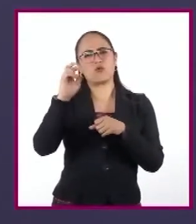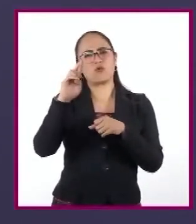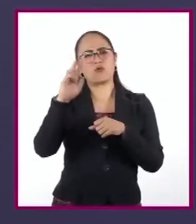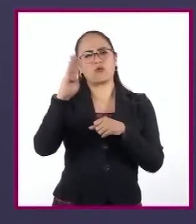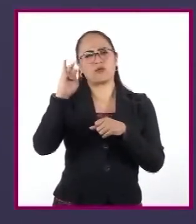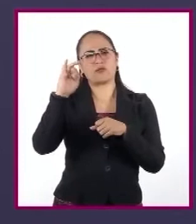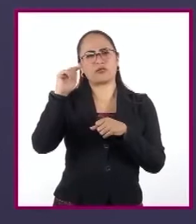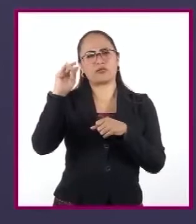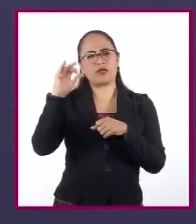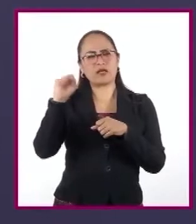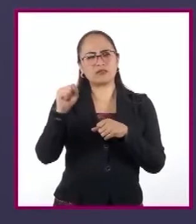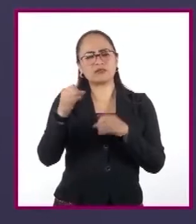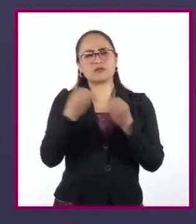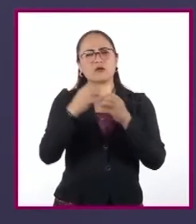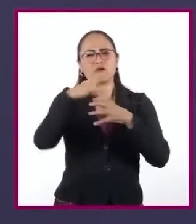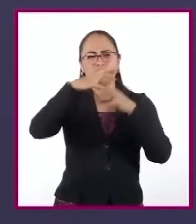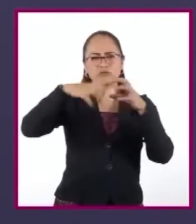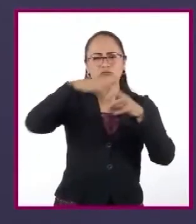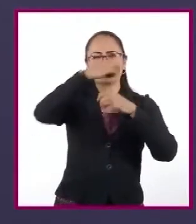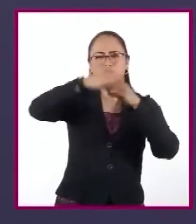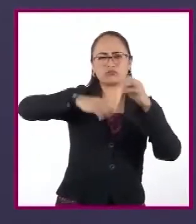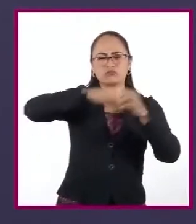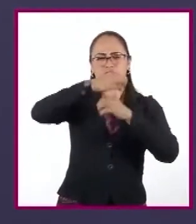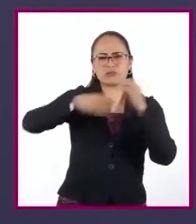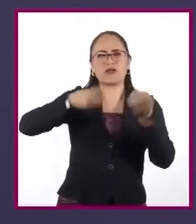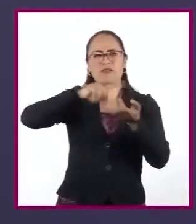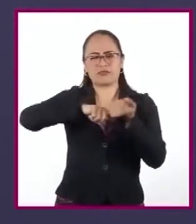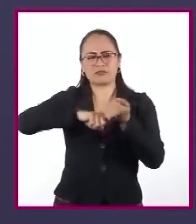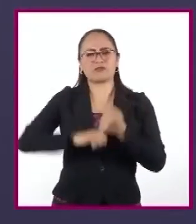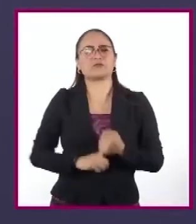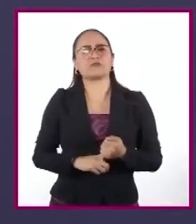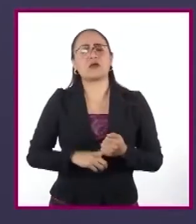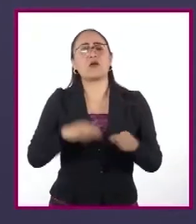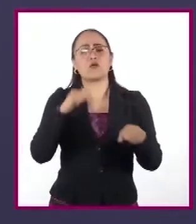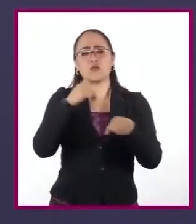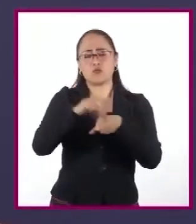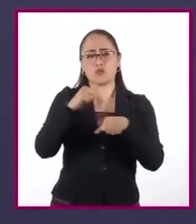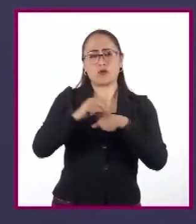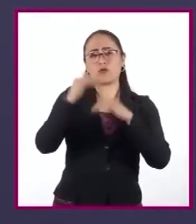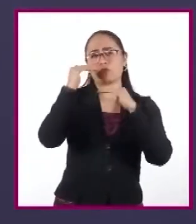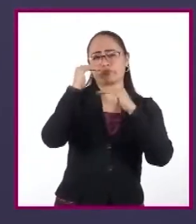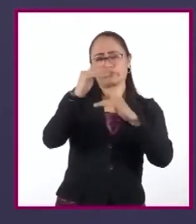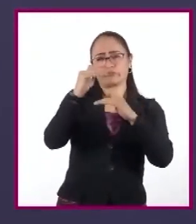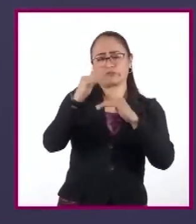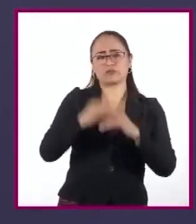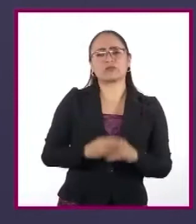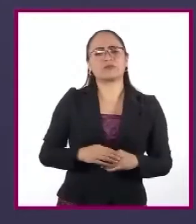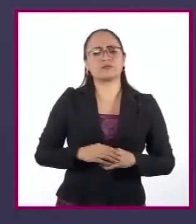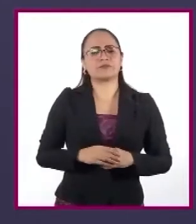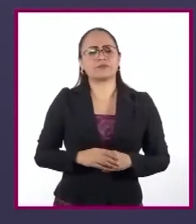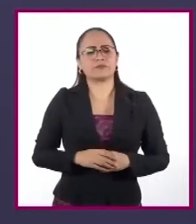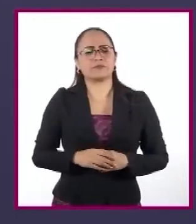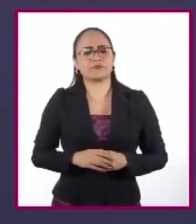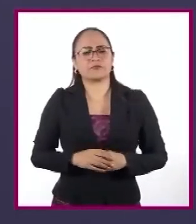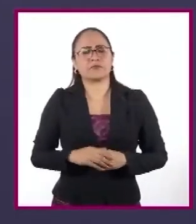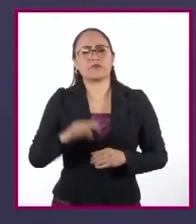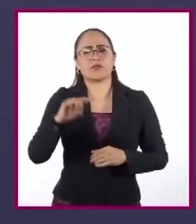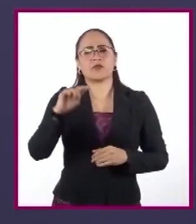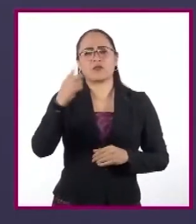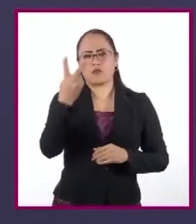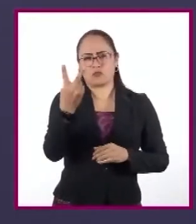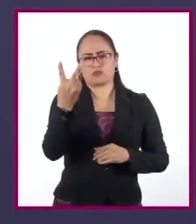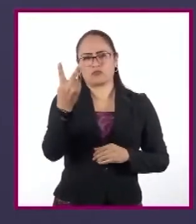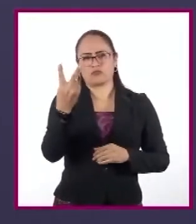los átomos de los elementos químicos. El número máximo de electrones de valencia en cada órbita son 2 en la